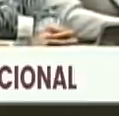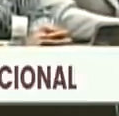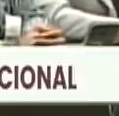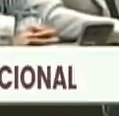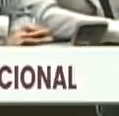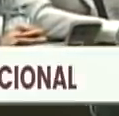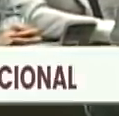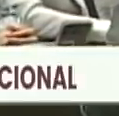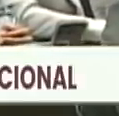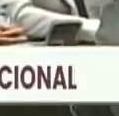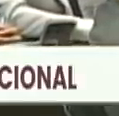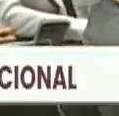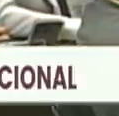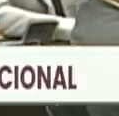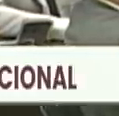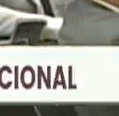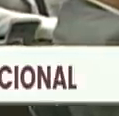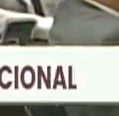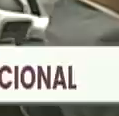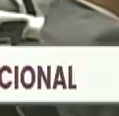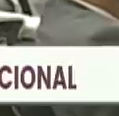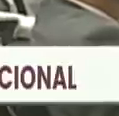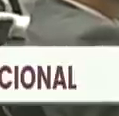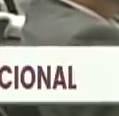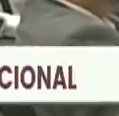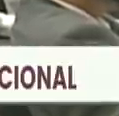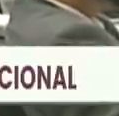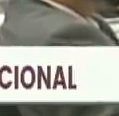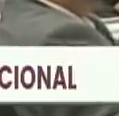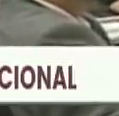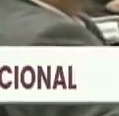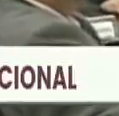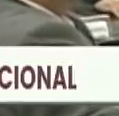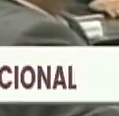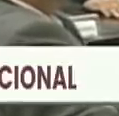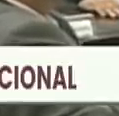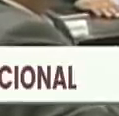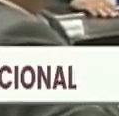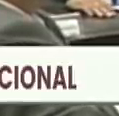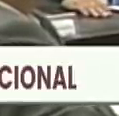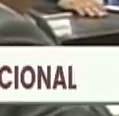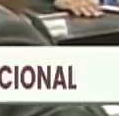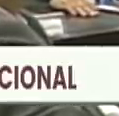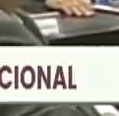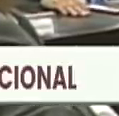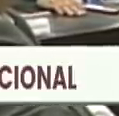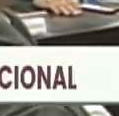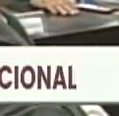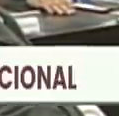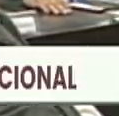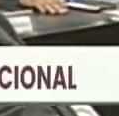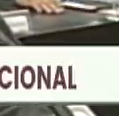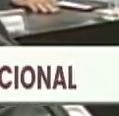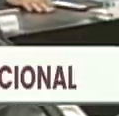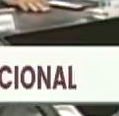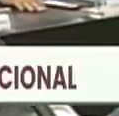Carmen Alida Vigil Bencomo, ciudadana Jenny Set Carolisca Villalobos Dávila,